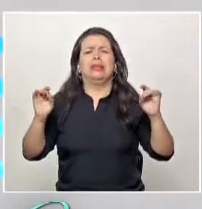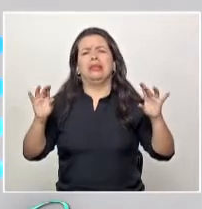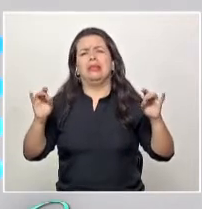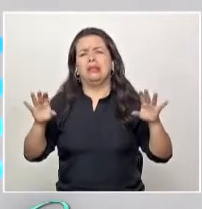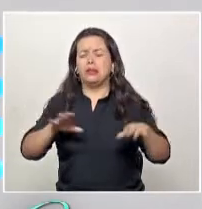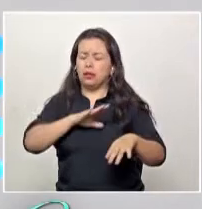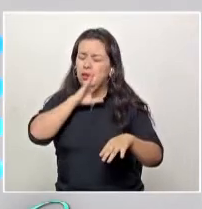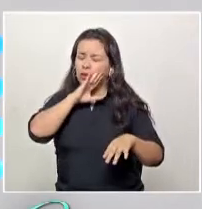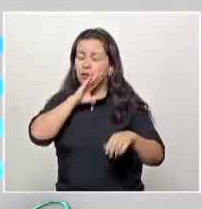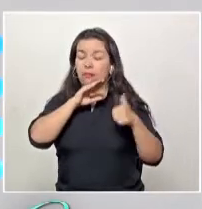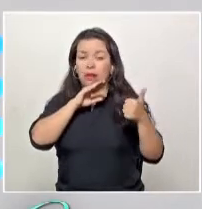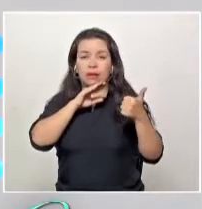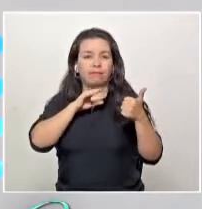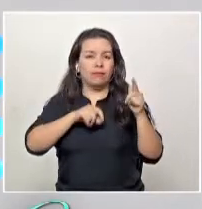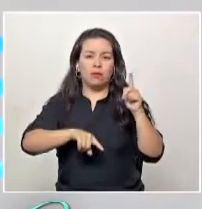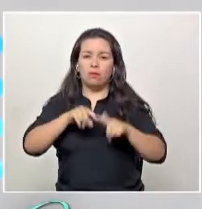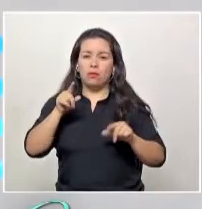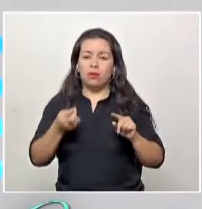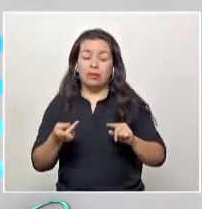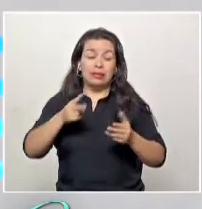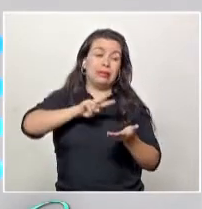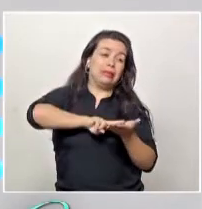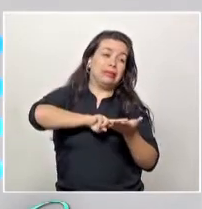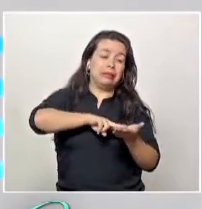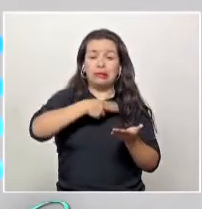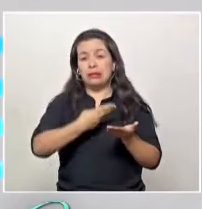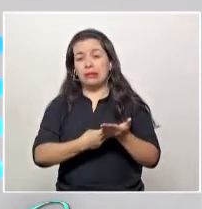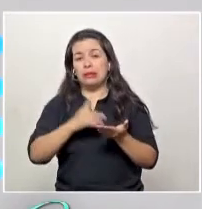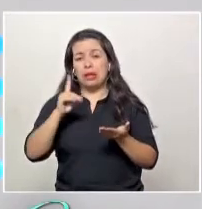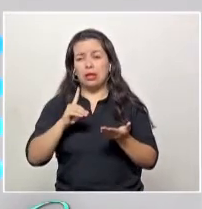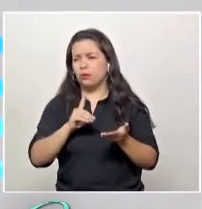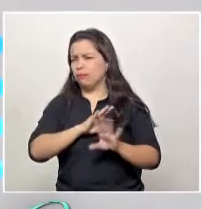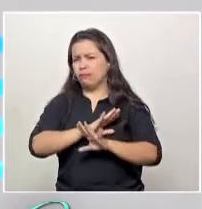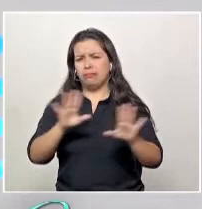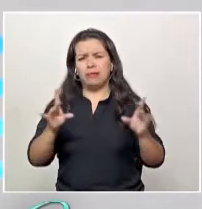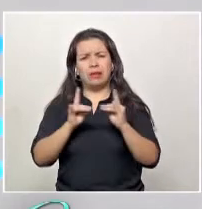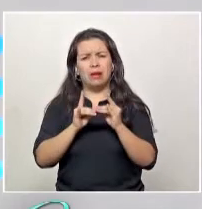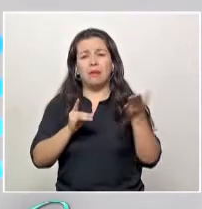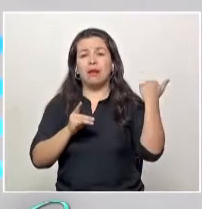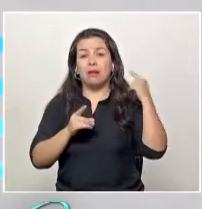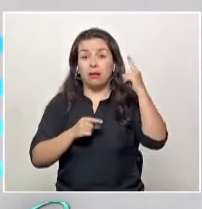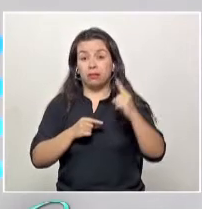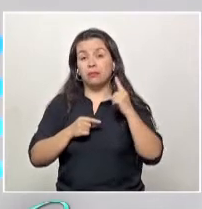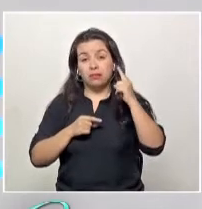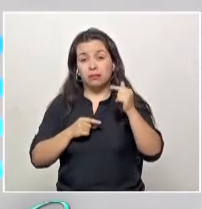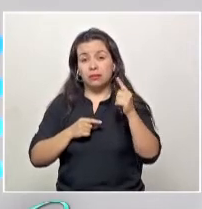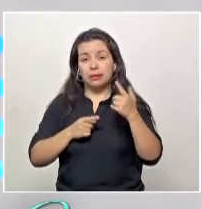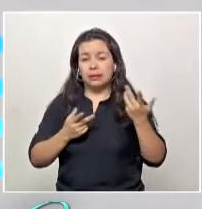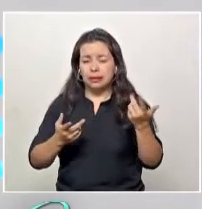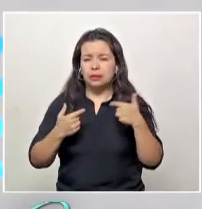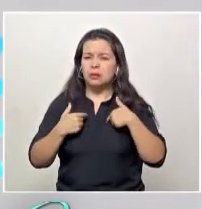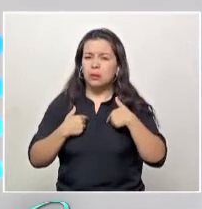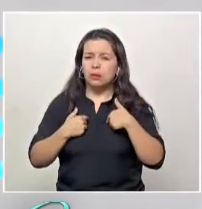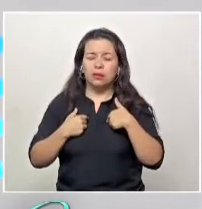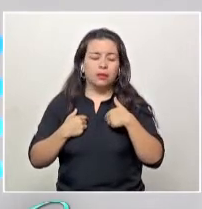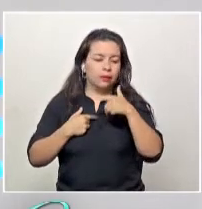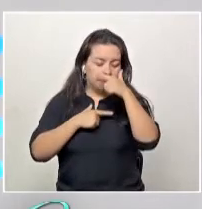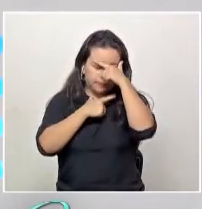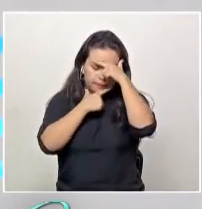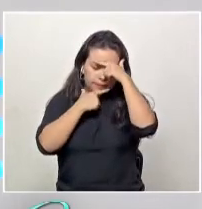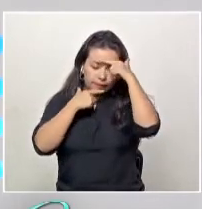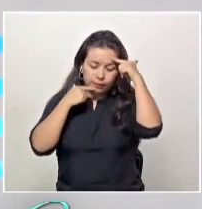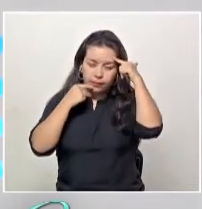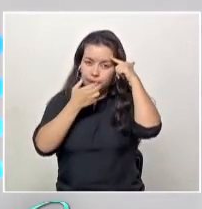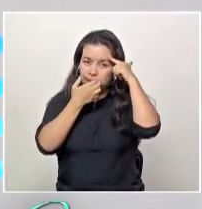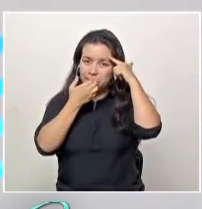imposible dormir bien y voltearme para el lado derecho, en la cama, desde hace año y medio. Ya estoy cansado, solo